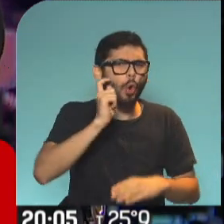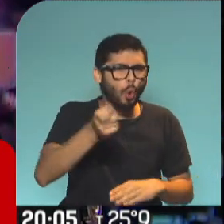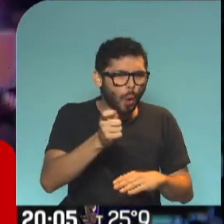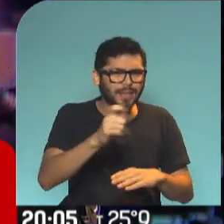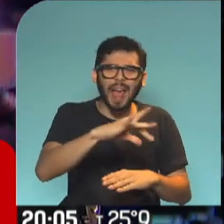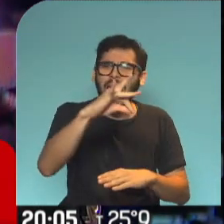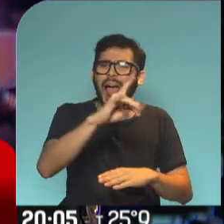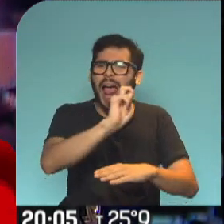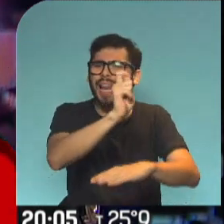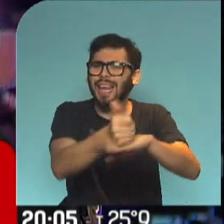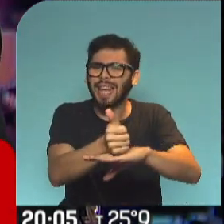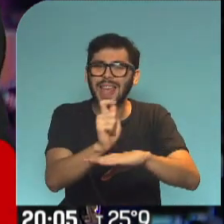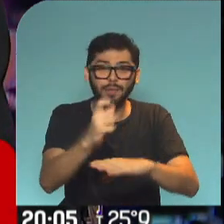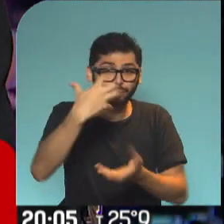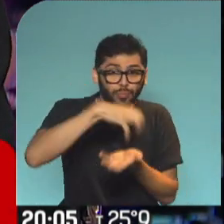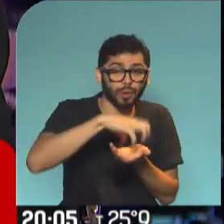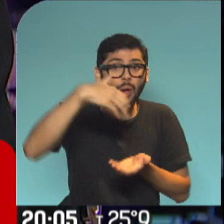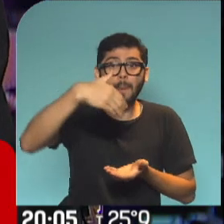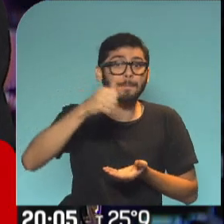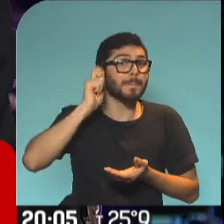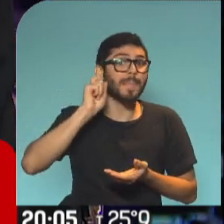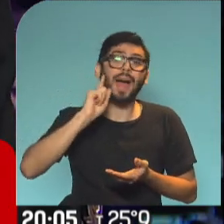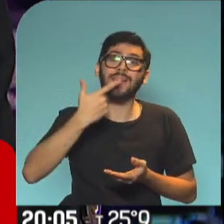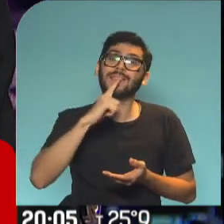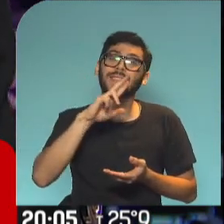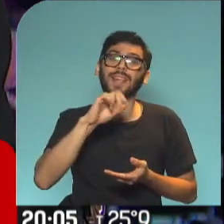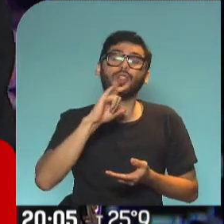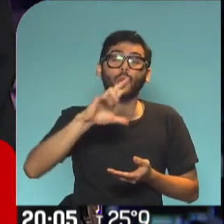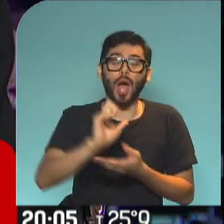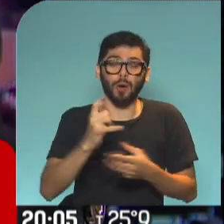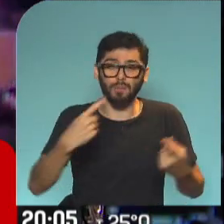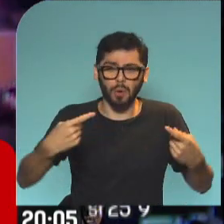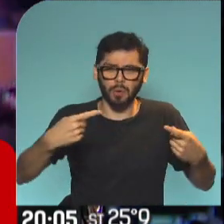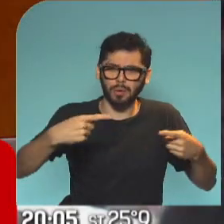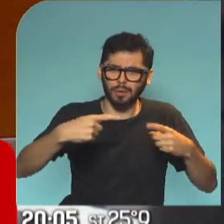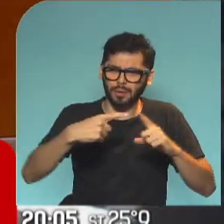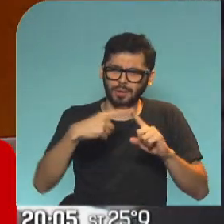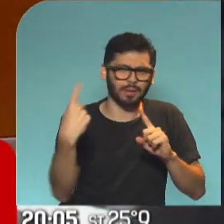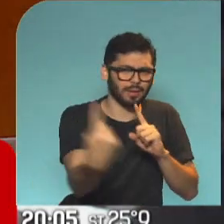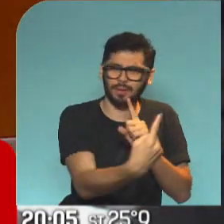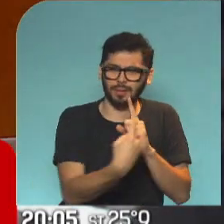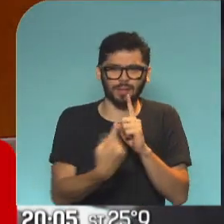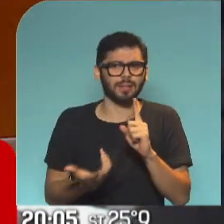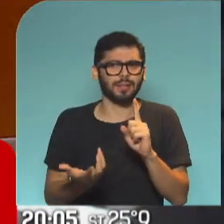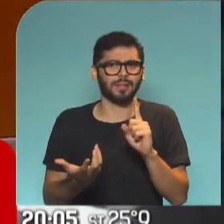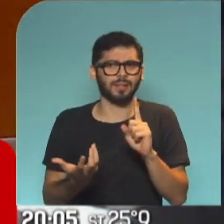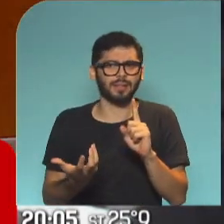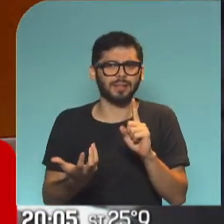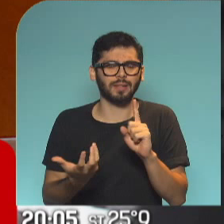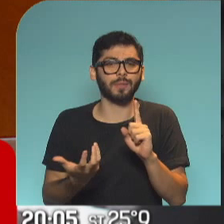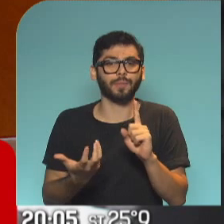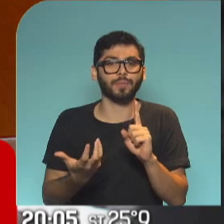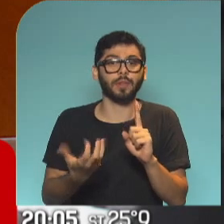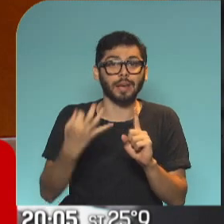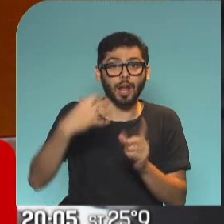jueces es el consejo de la magistratura es como una preparación perfecta circular es el consejo de la magistratura luego